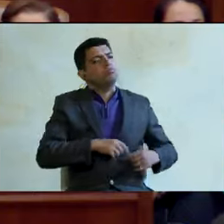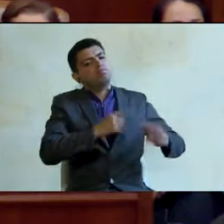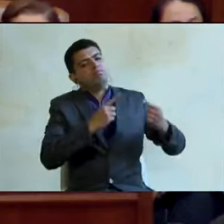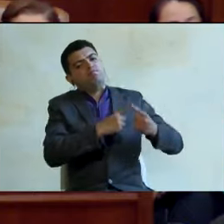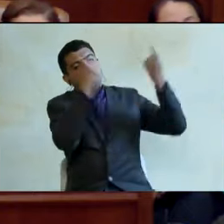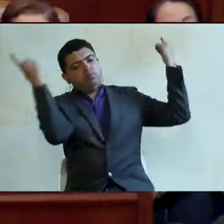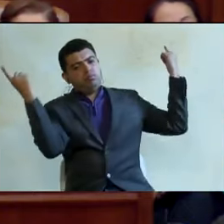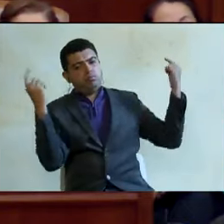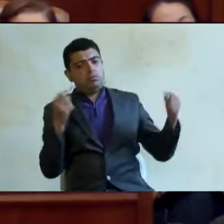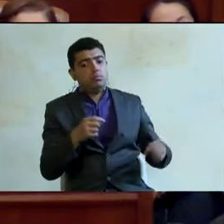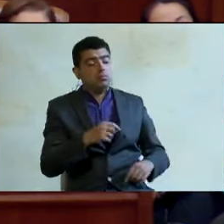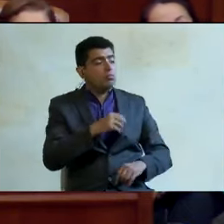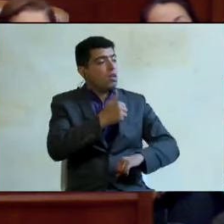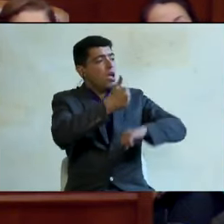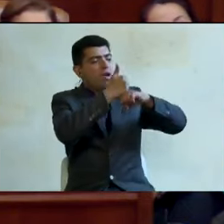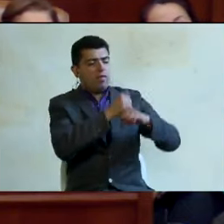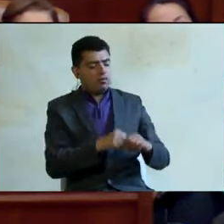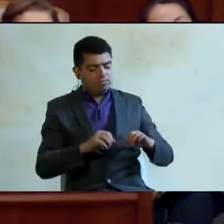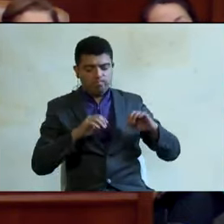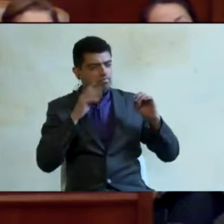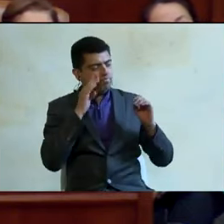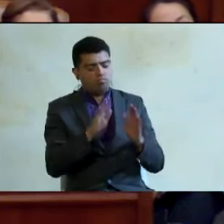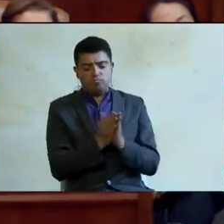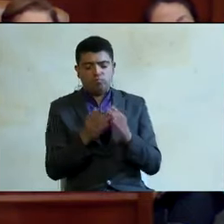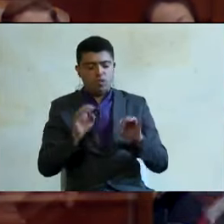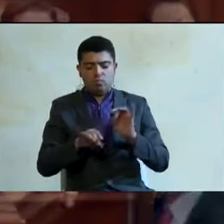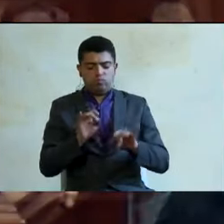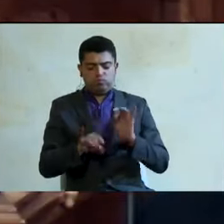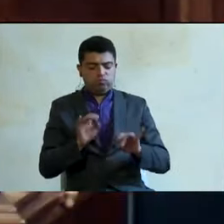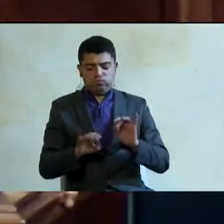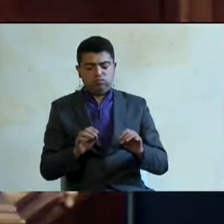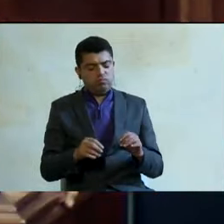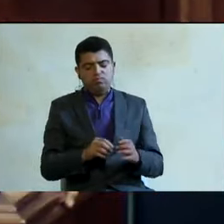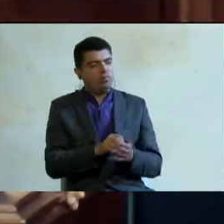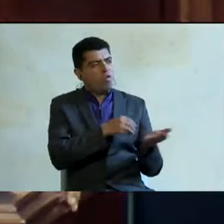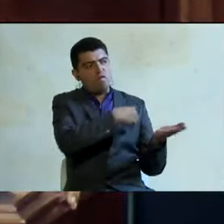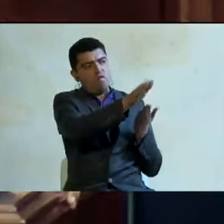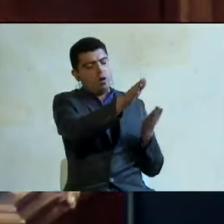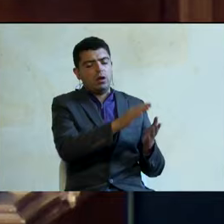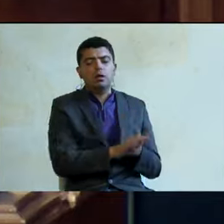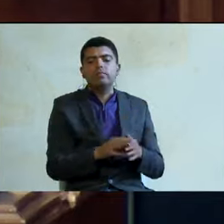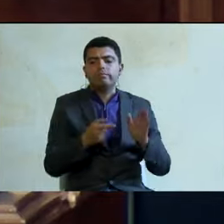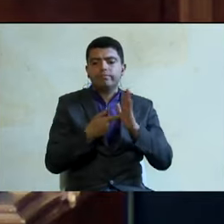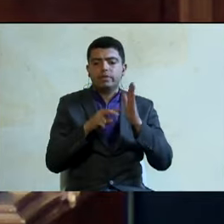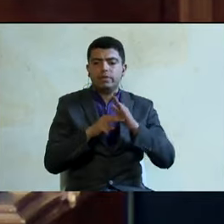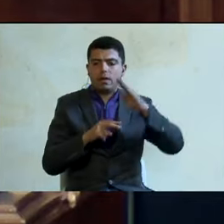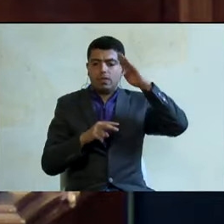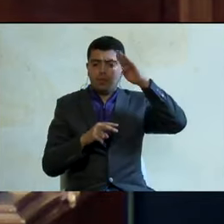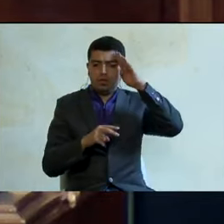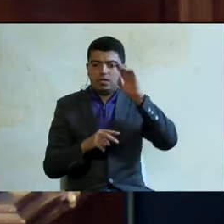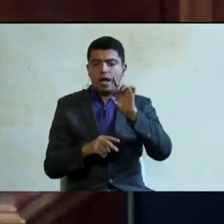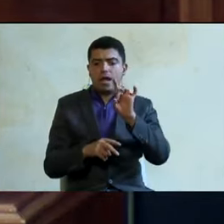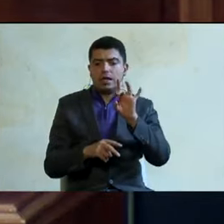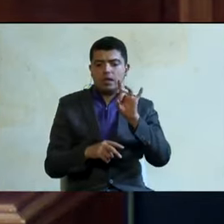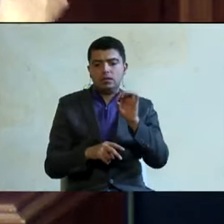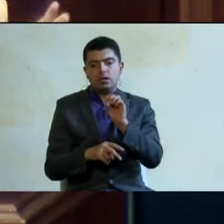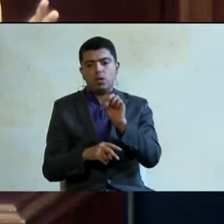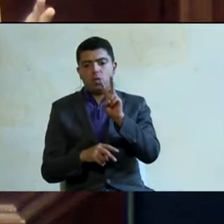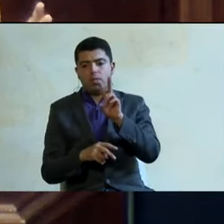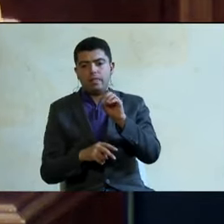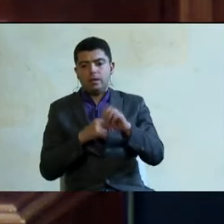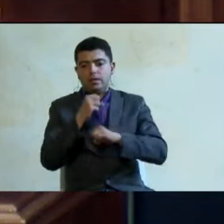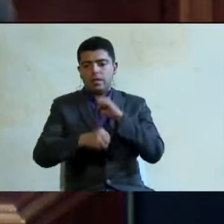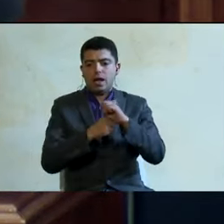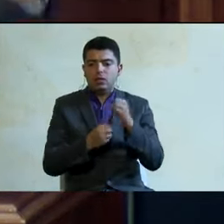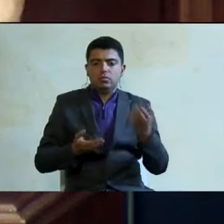y puede ser retirado el servicio Y entonces va a perder 15 o 20 años de servicio a la Policía Nacional Pues claro que